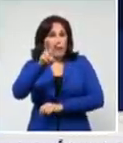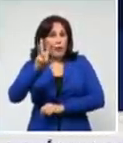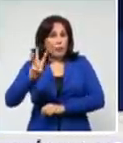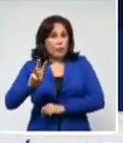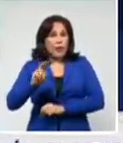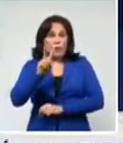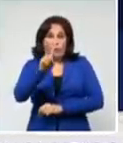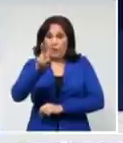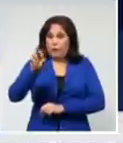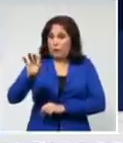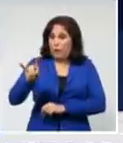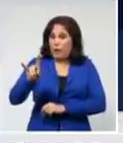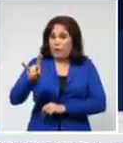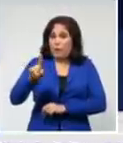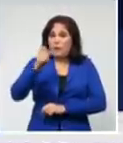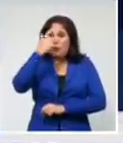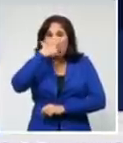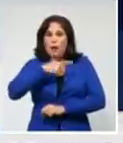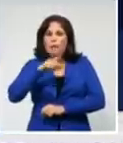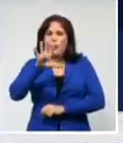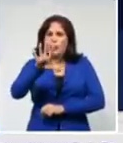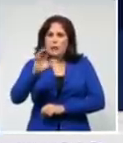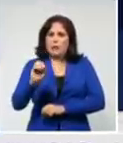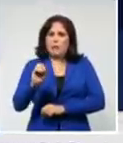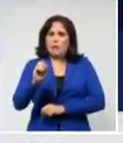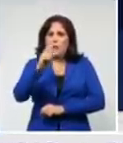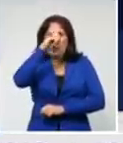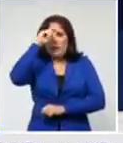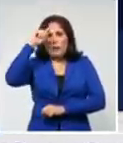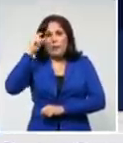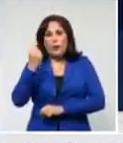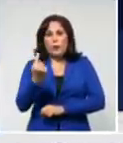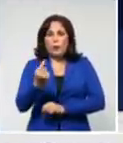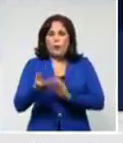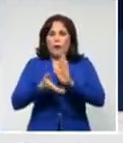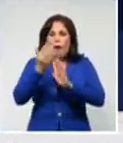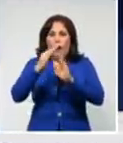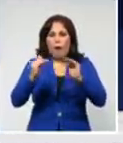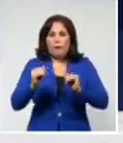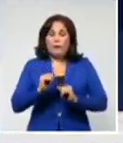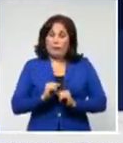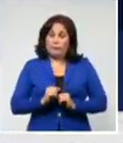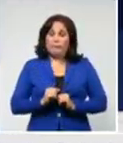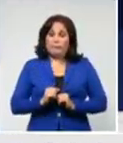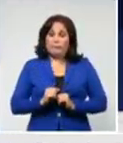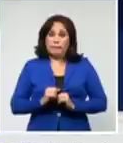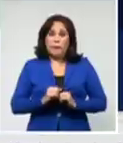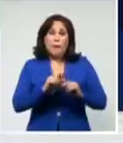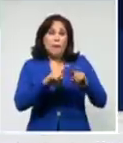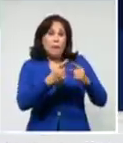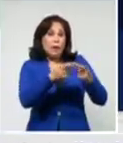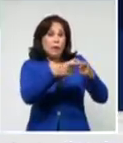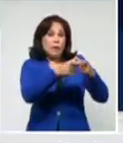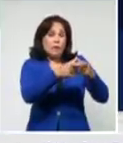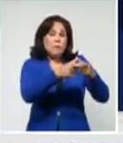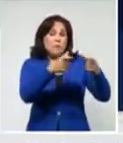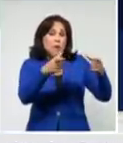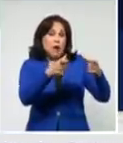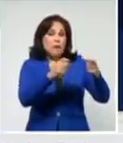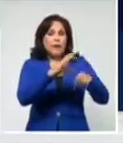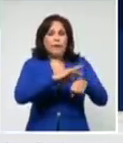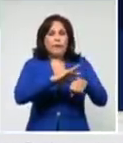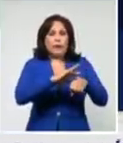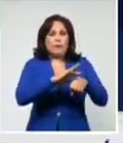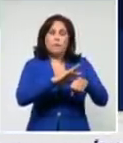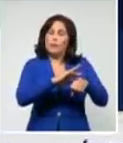de Ciego de Ávila 5, de Santi Espíritu 1, y con estas altas pues ya hay